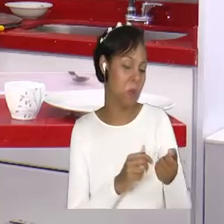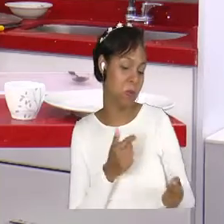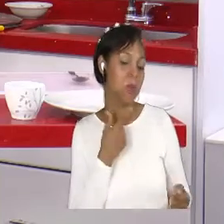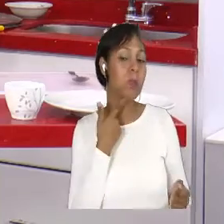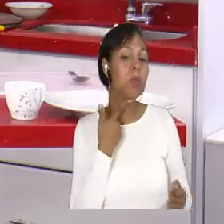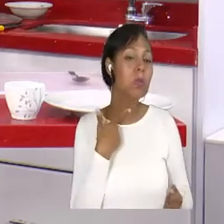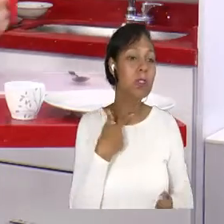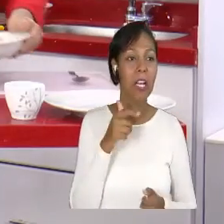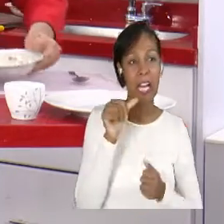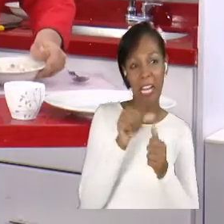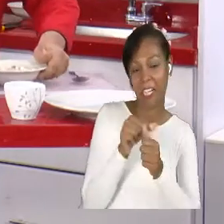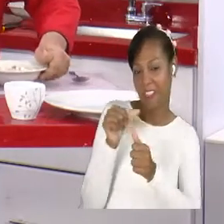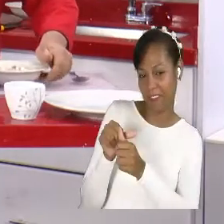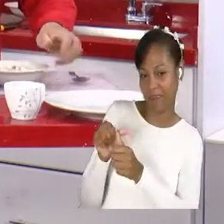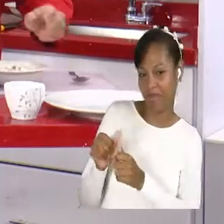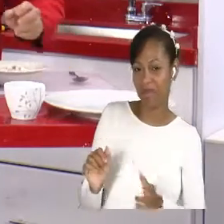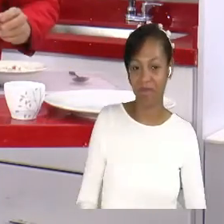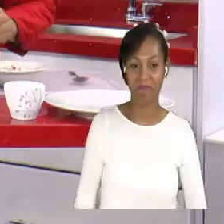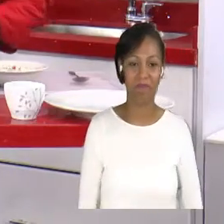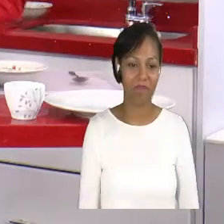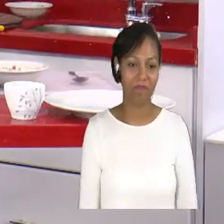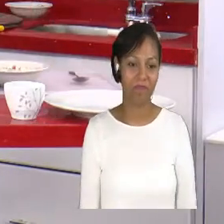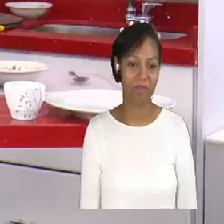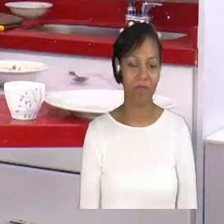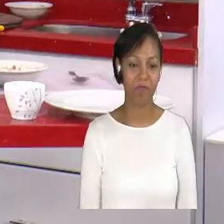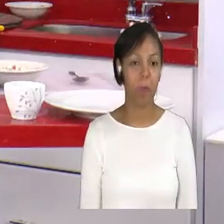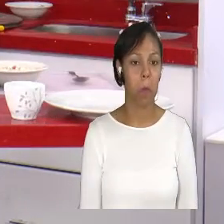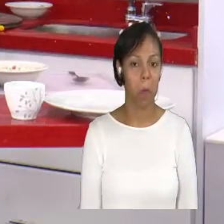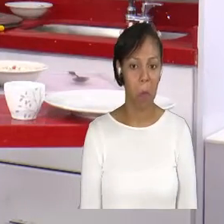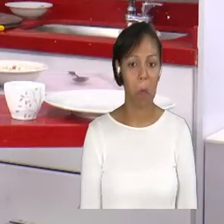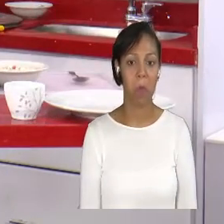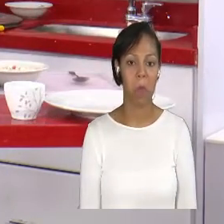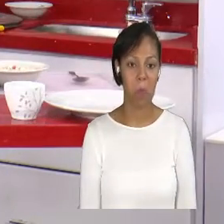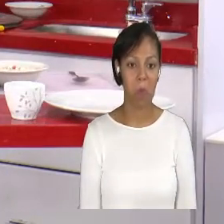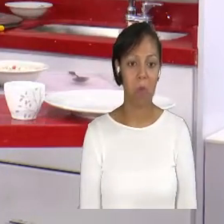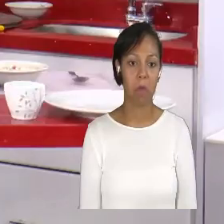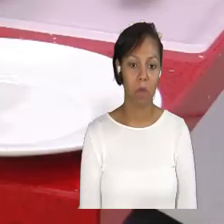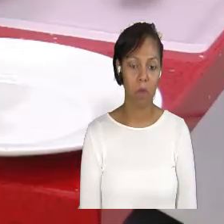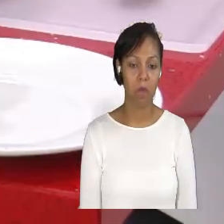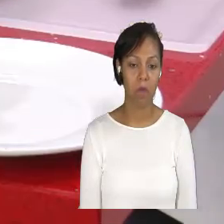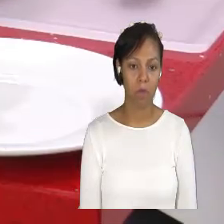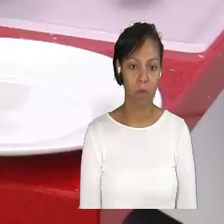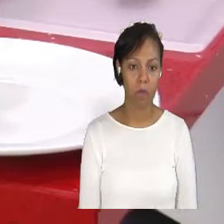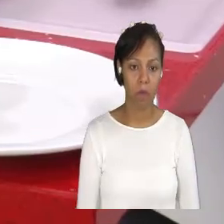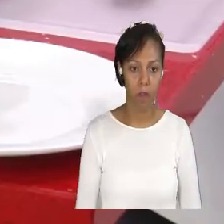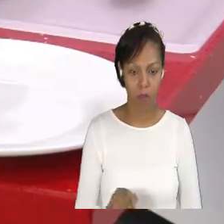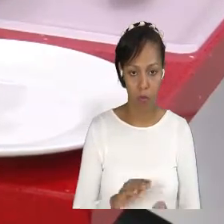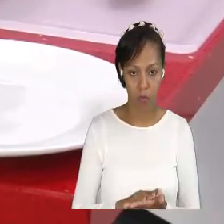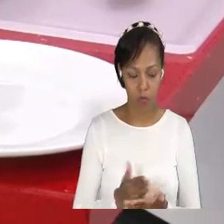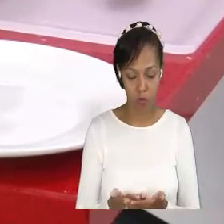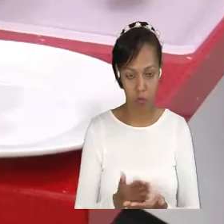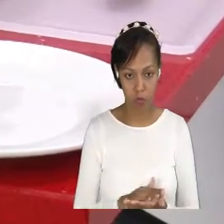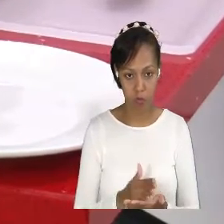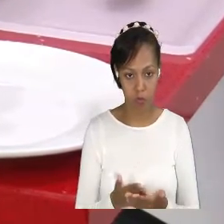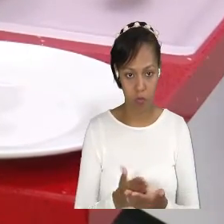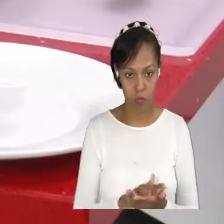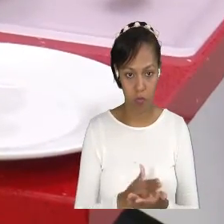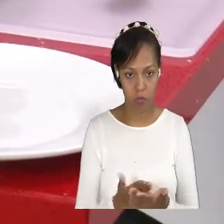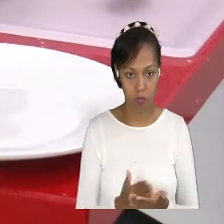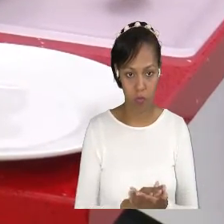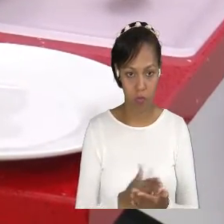de los comensales. Bueno, ya aquí yo revolví mi ensaladita. Rocío, acá ya las piñas también están listas. Okay.